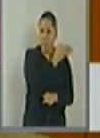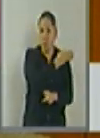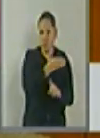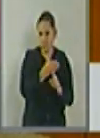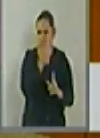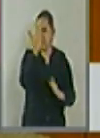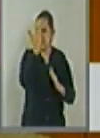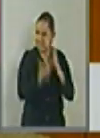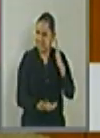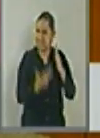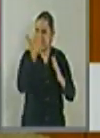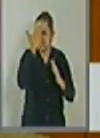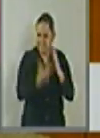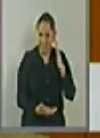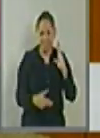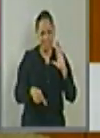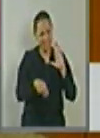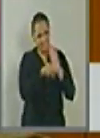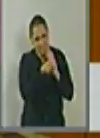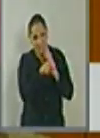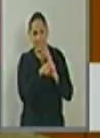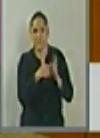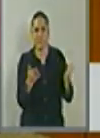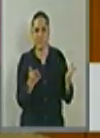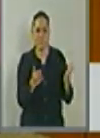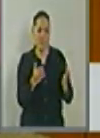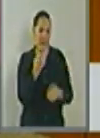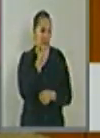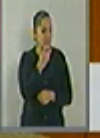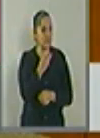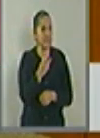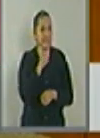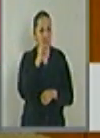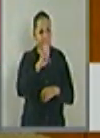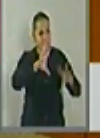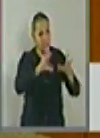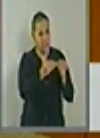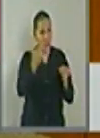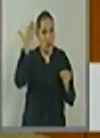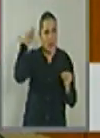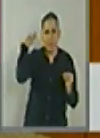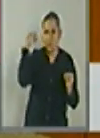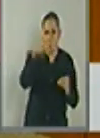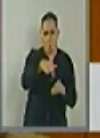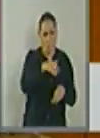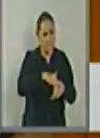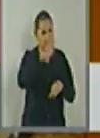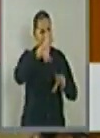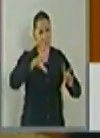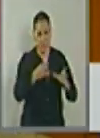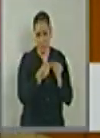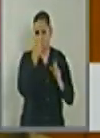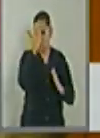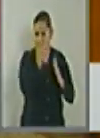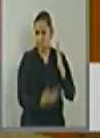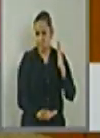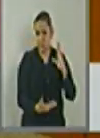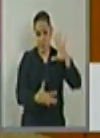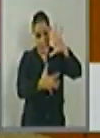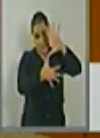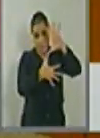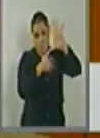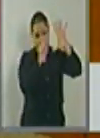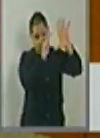que jamás hayamos tenido y uno de los más violentos de la región, según